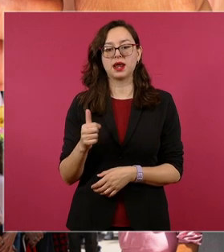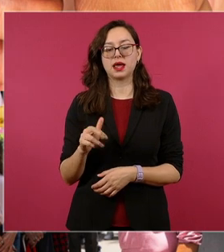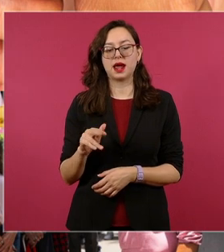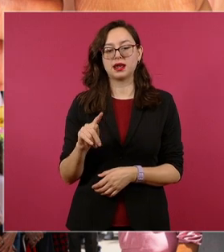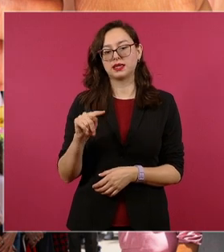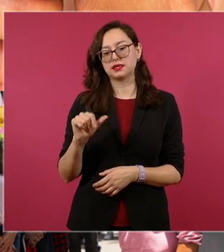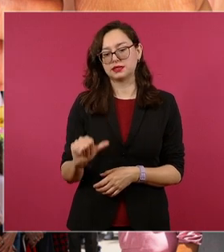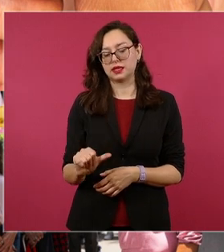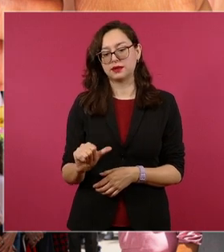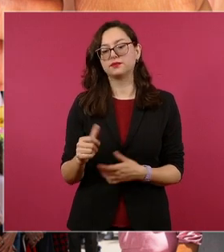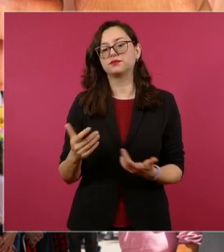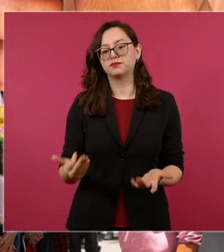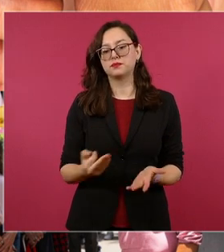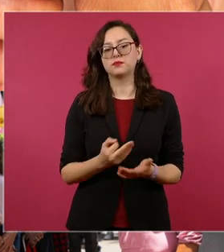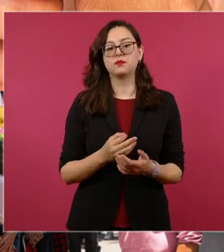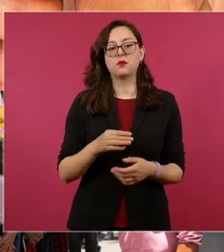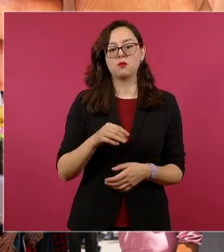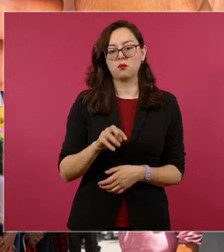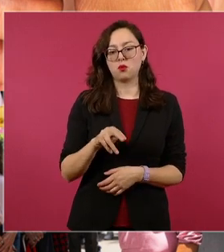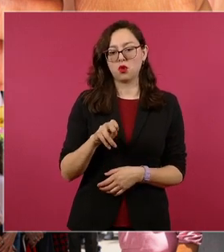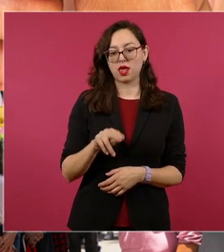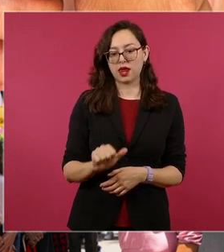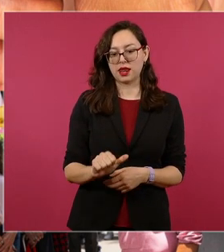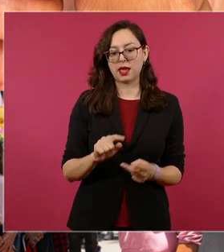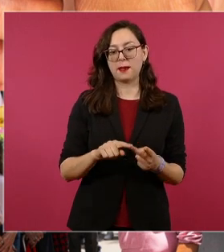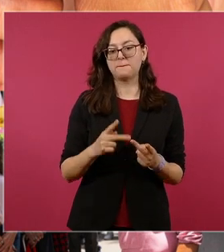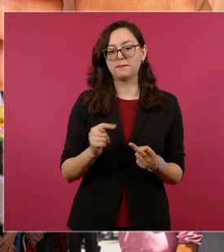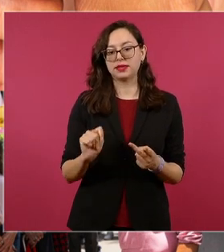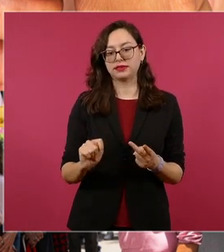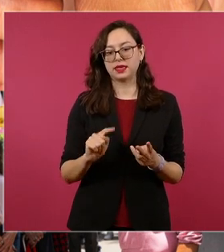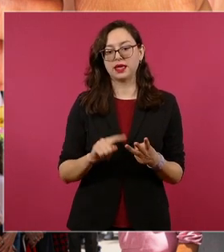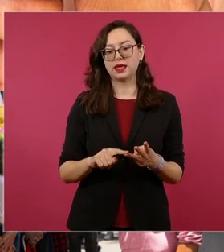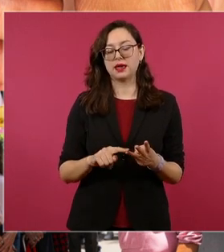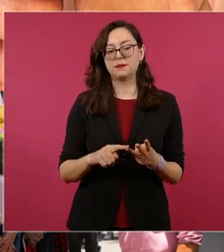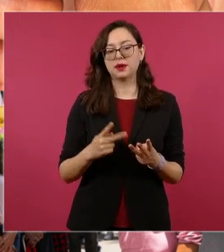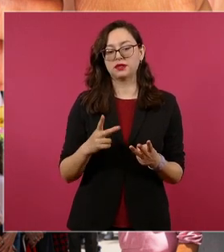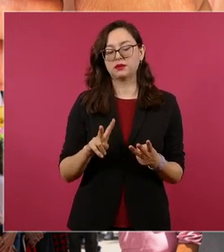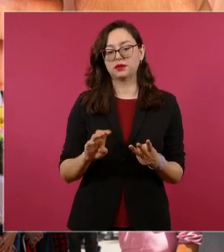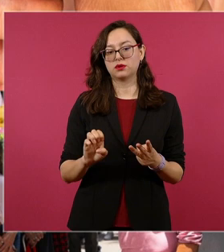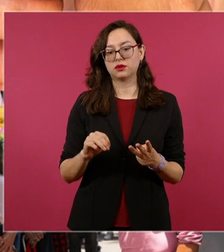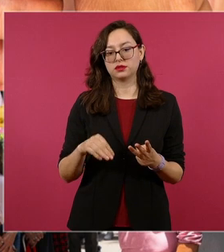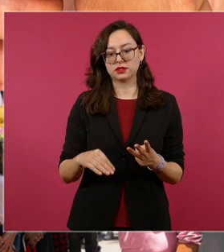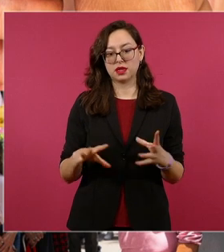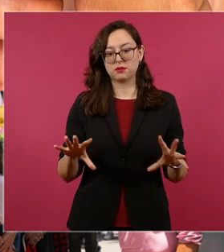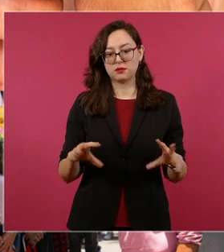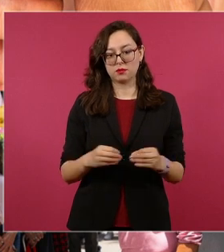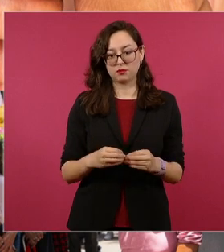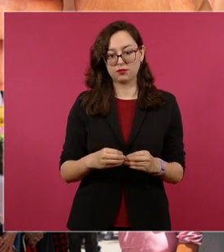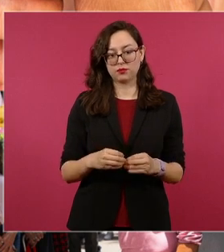la coalición Morena PT Verde en un rango de 45.7 a